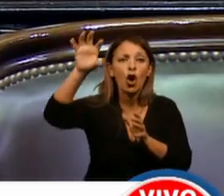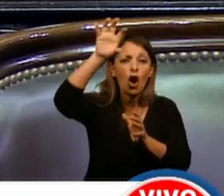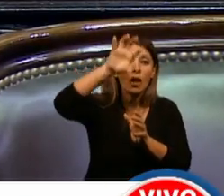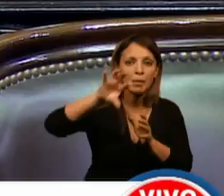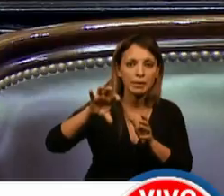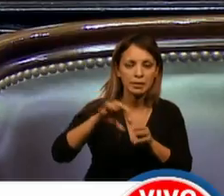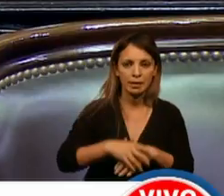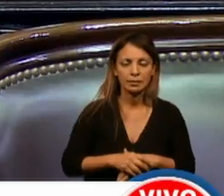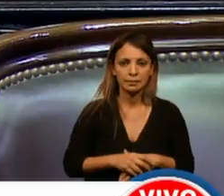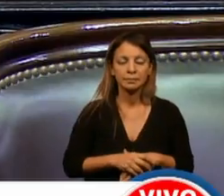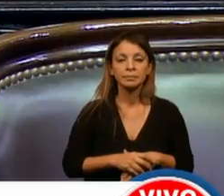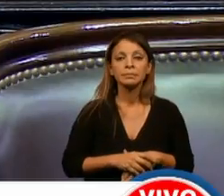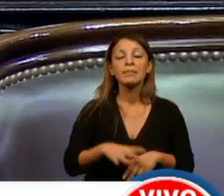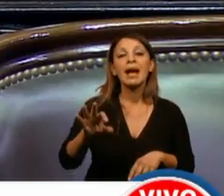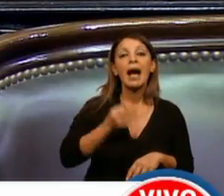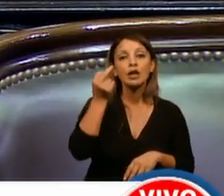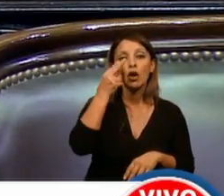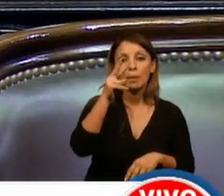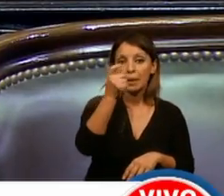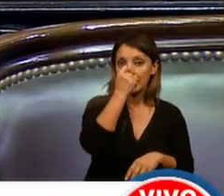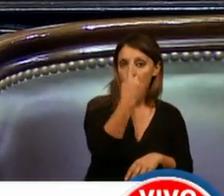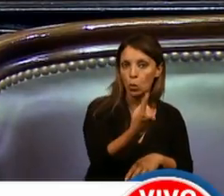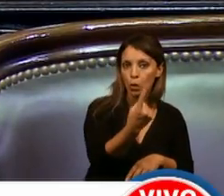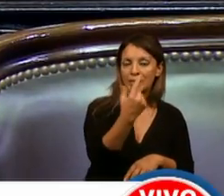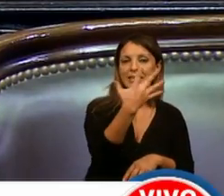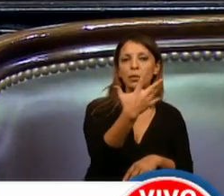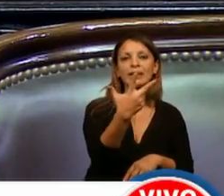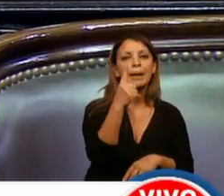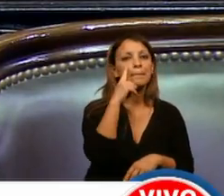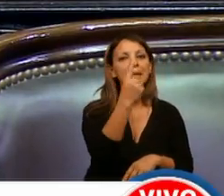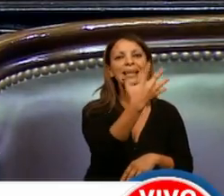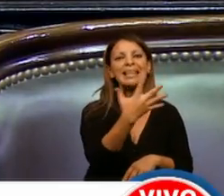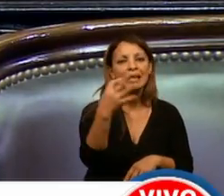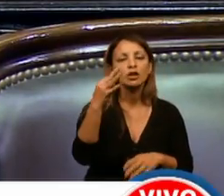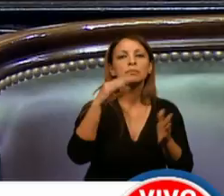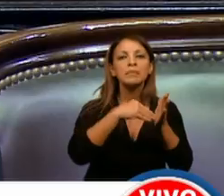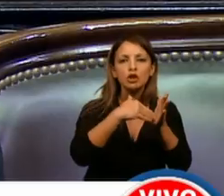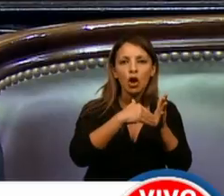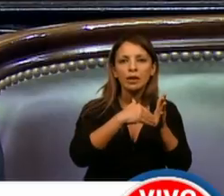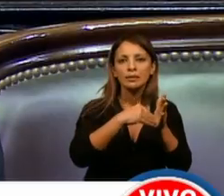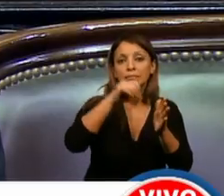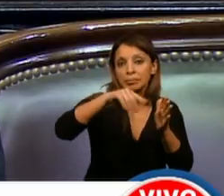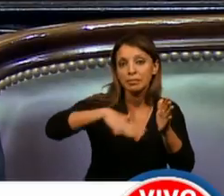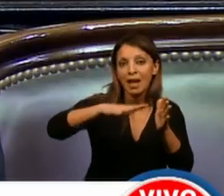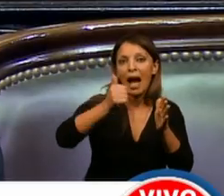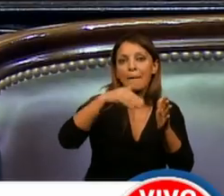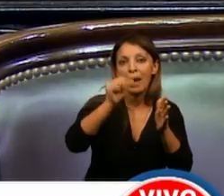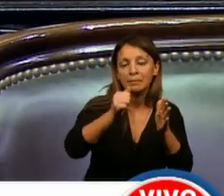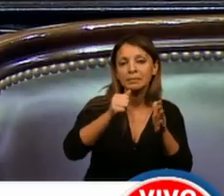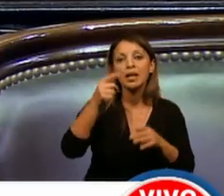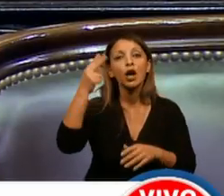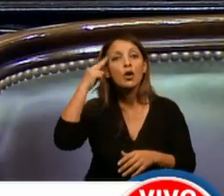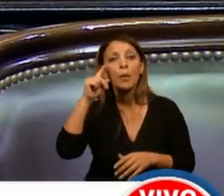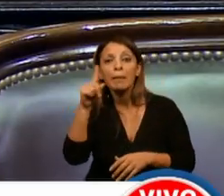en lo que va del año 2021 53 mil 500 millones al anbaa 9 mil